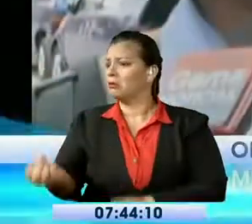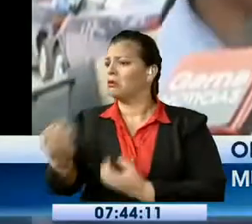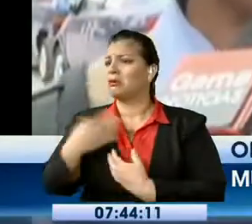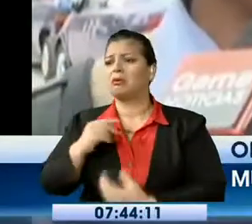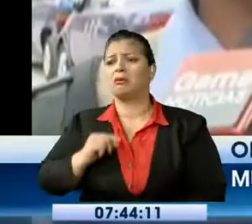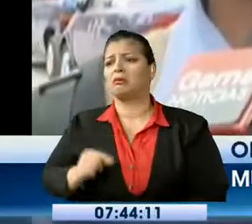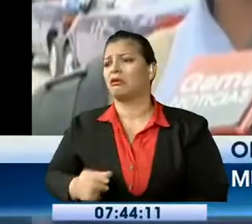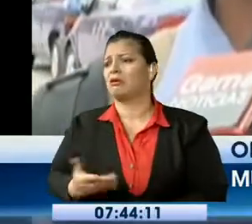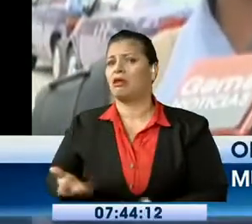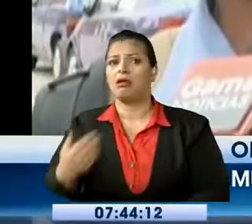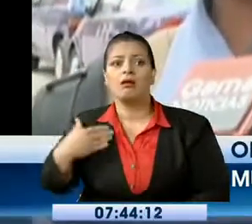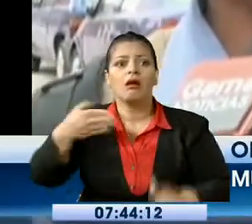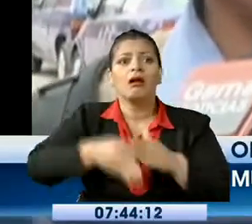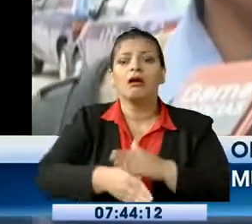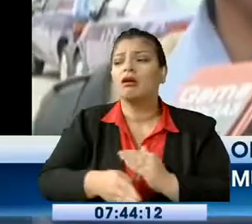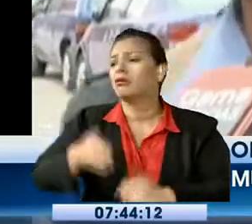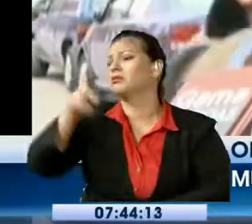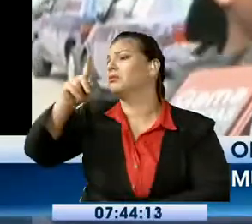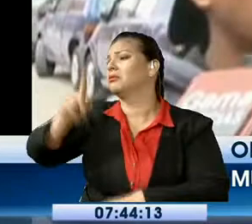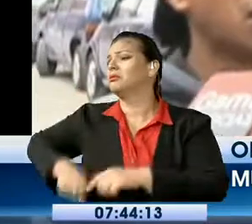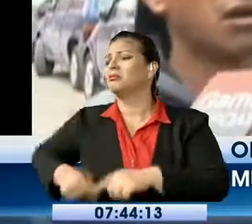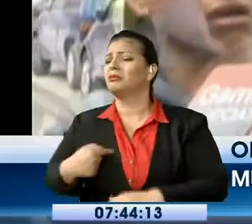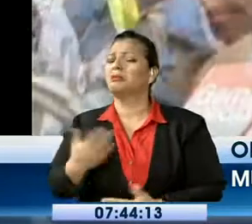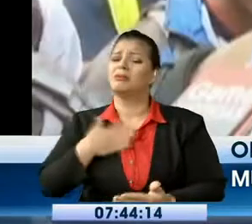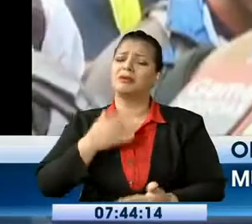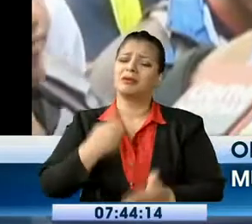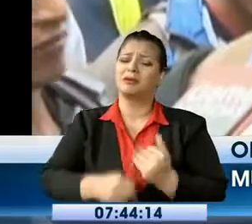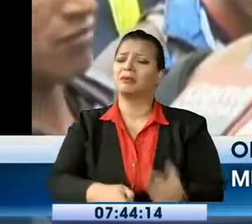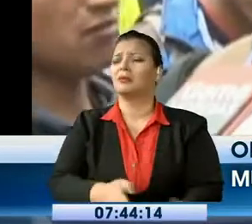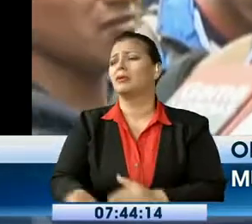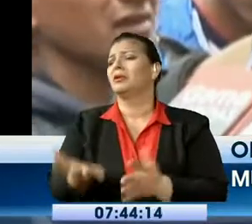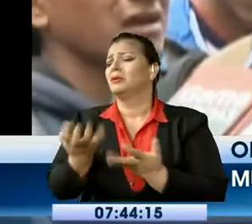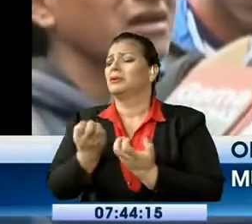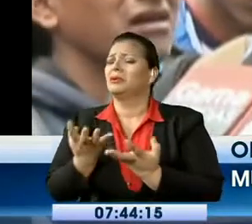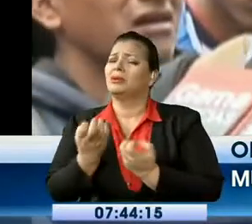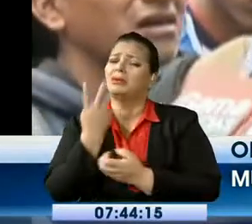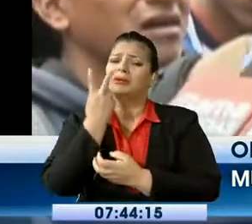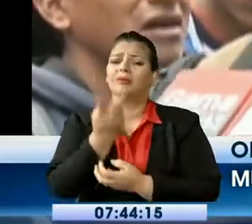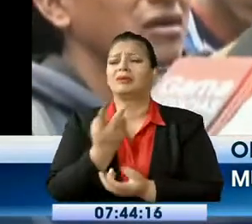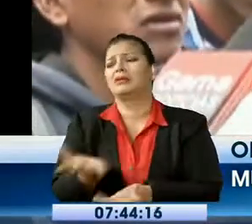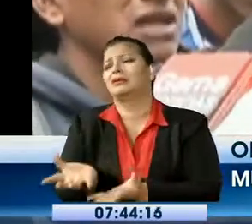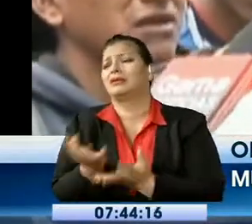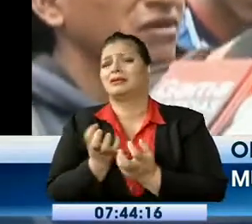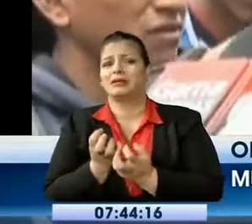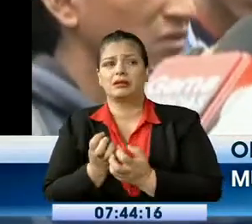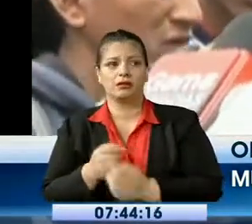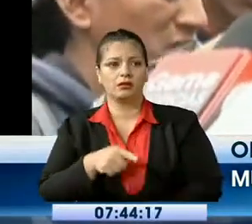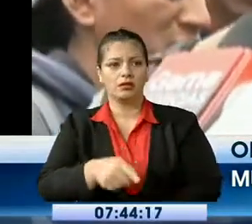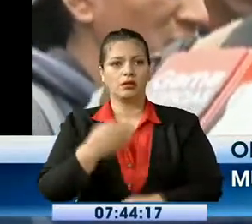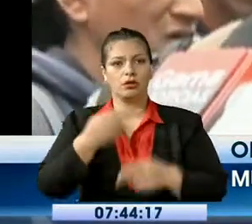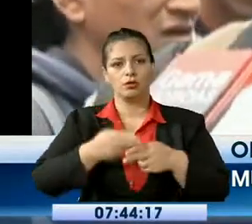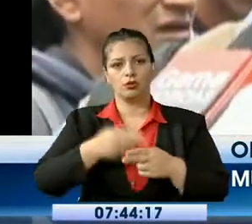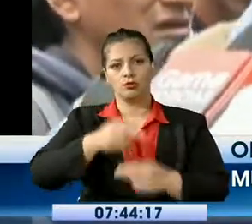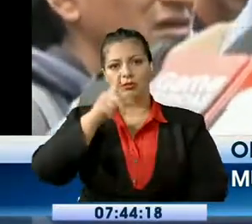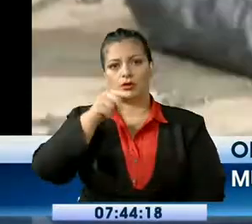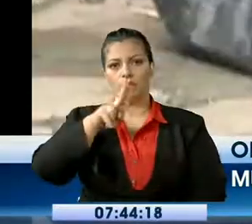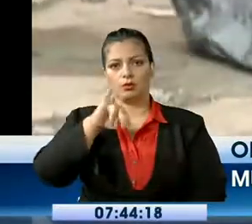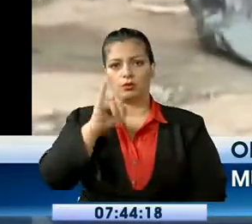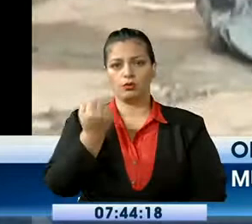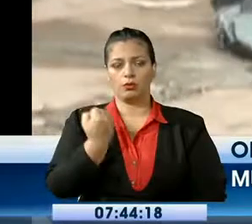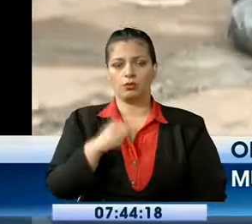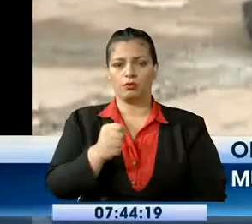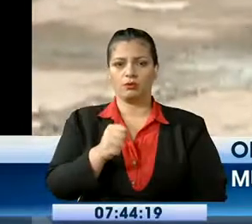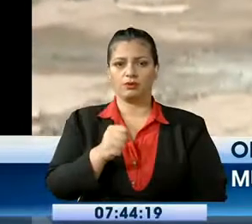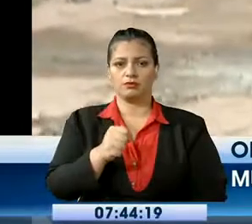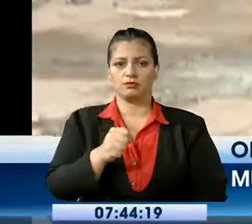No dejan entrar ahorita. Queremos ver a mi familia. El fallecido, Luis Alpedro Morales. El cuerpo